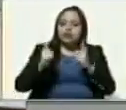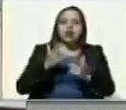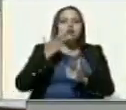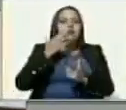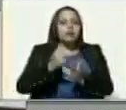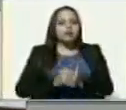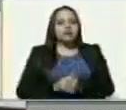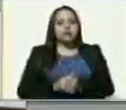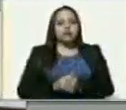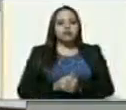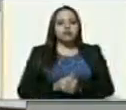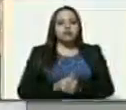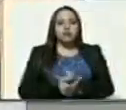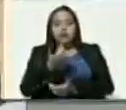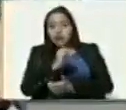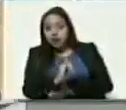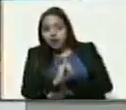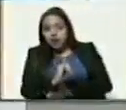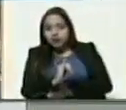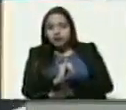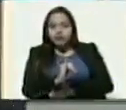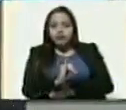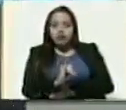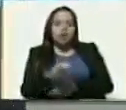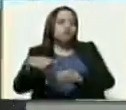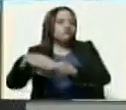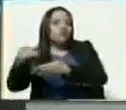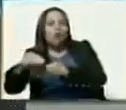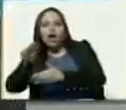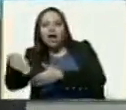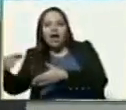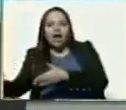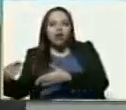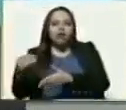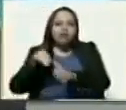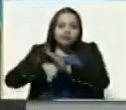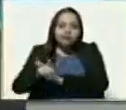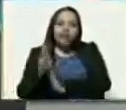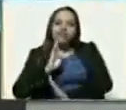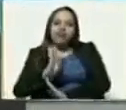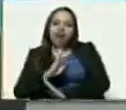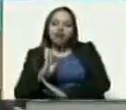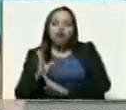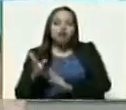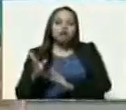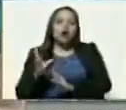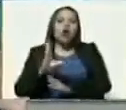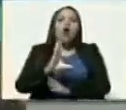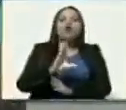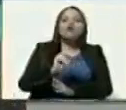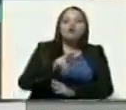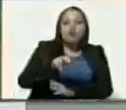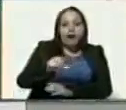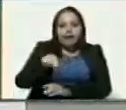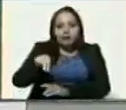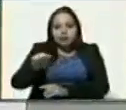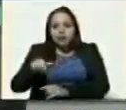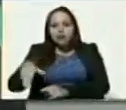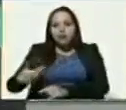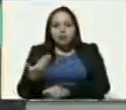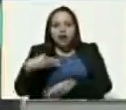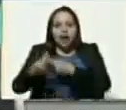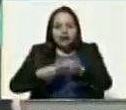tengan cuentas en divisas, los diversos entidades bancarias públicas y privadas en el país, puedan